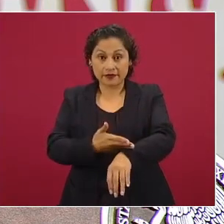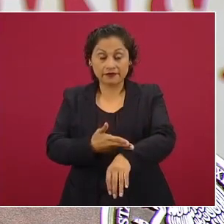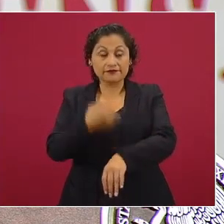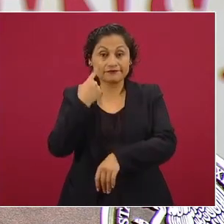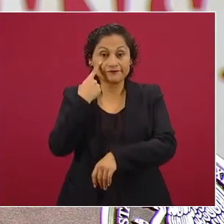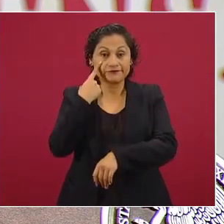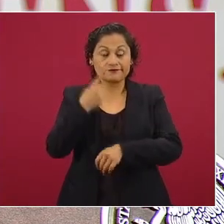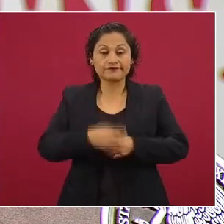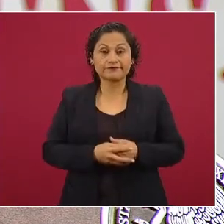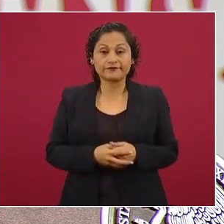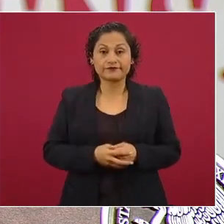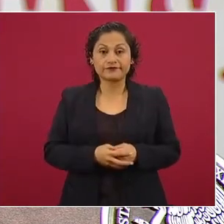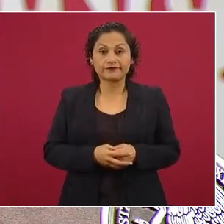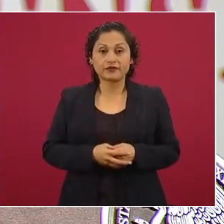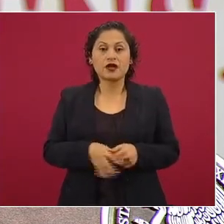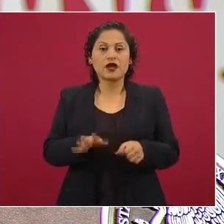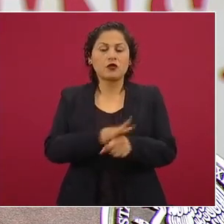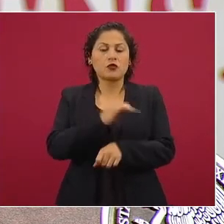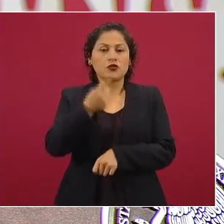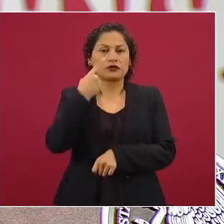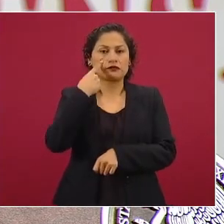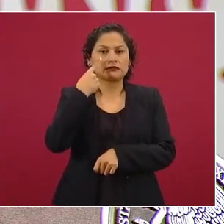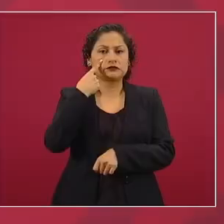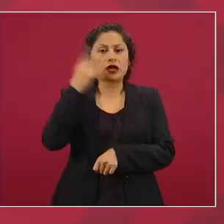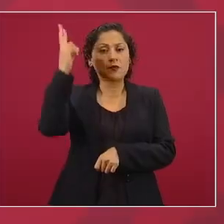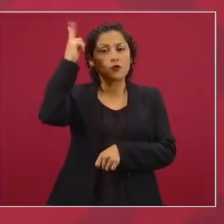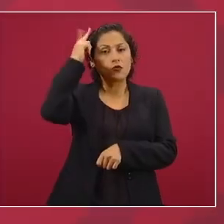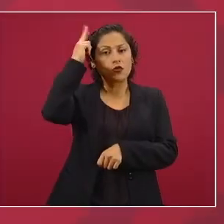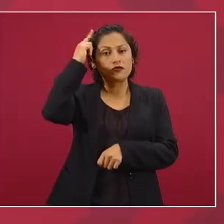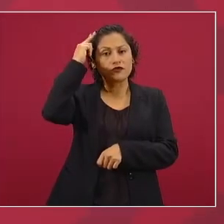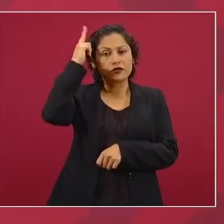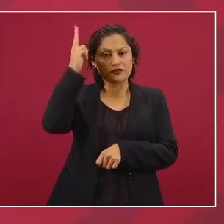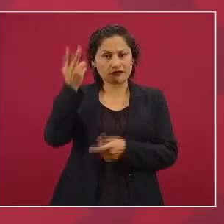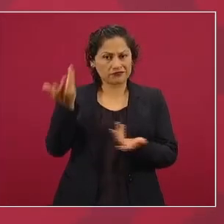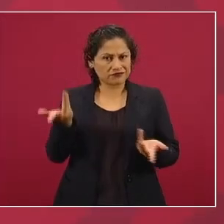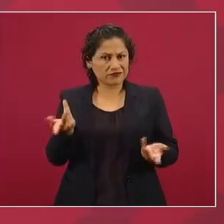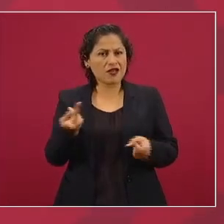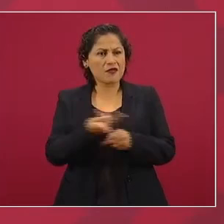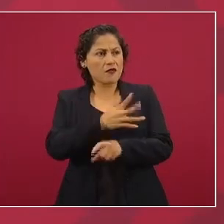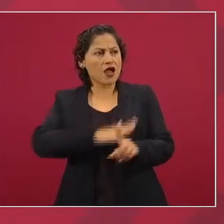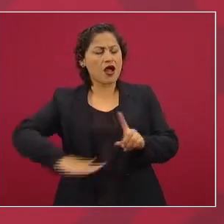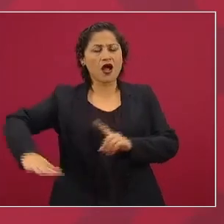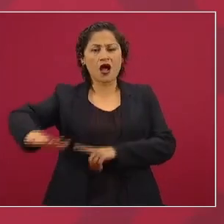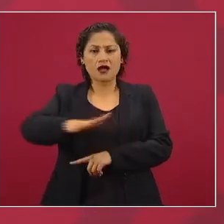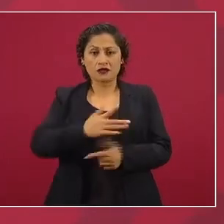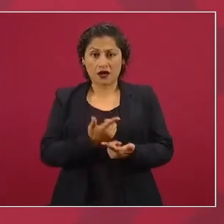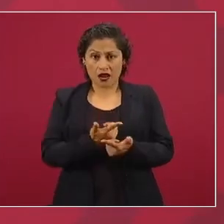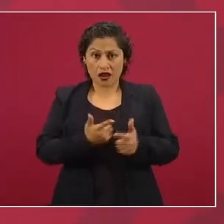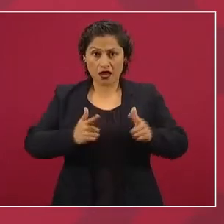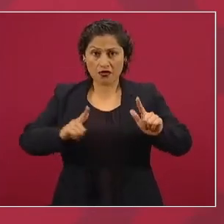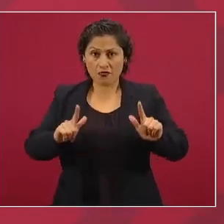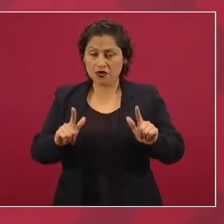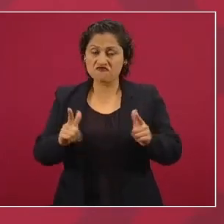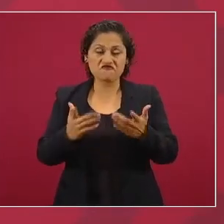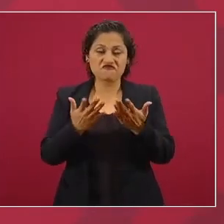porque con Porfirio Díaz no había libertad de expresión.